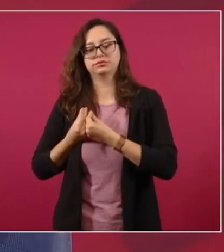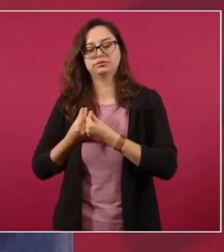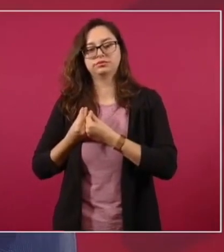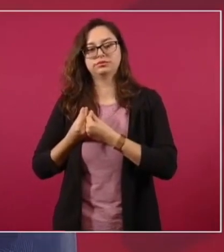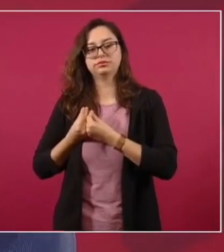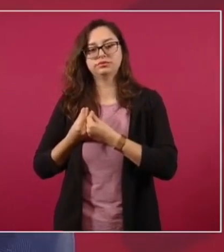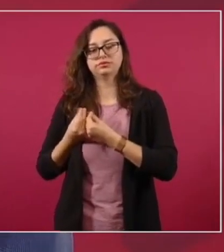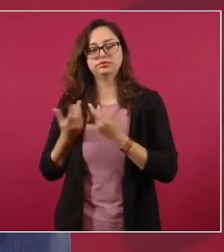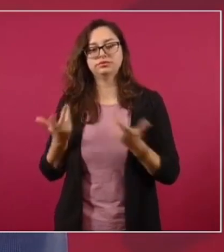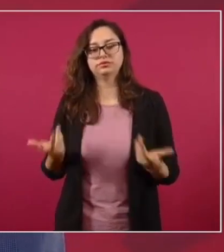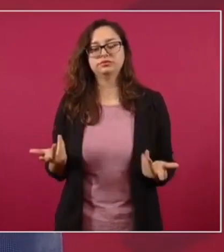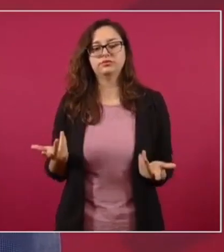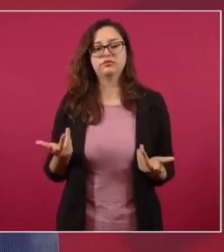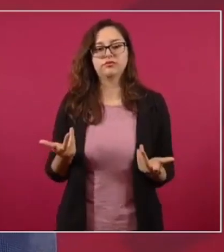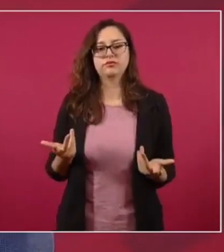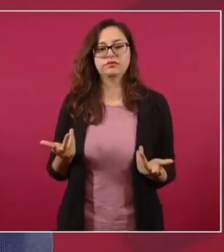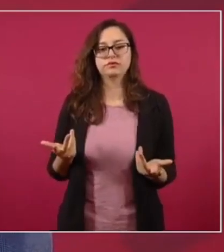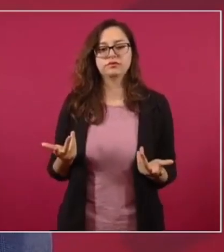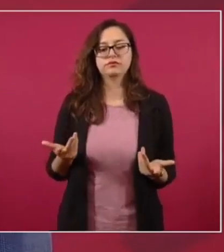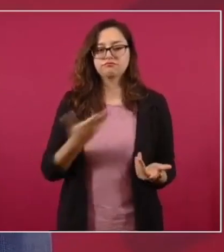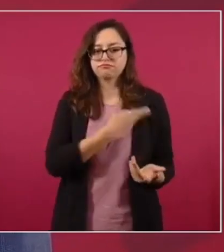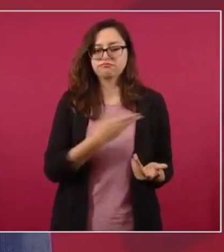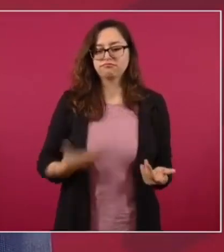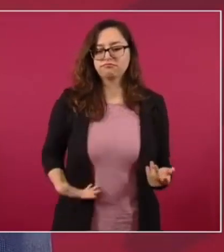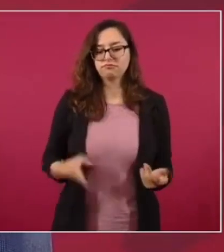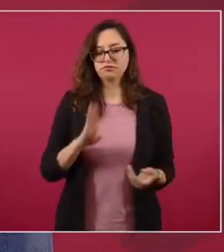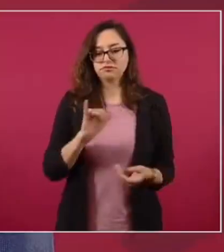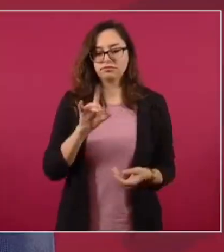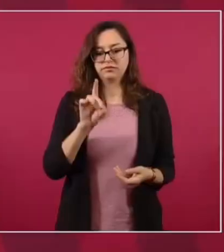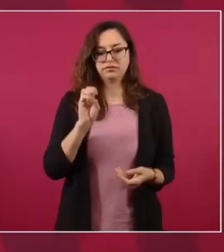con el presidente Biden.